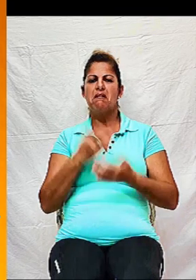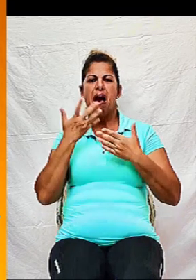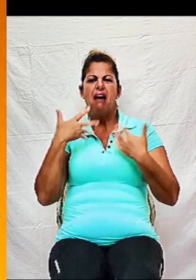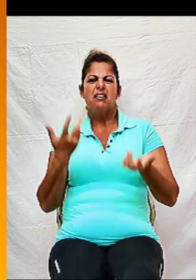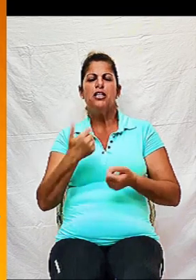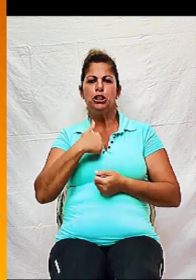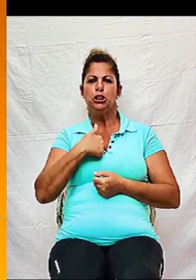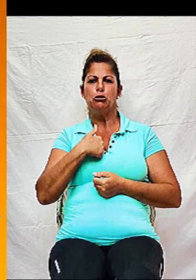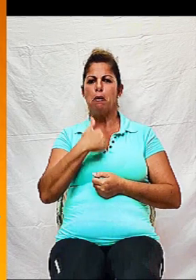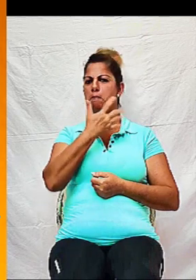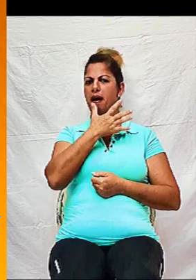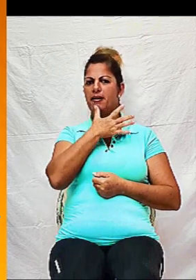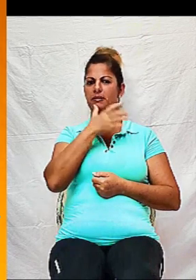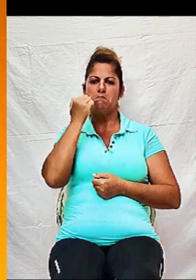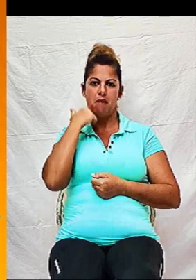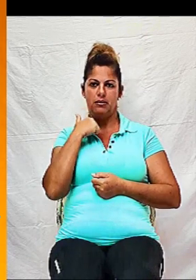¿A quién me parezco más?